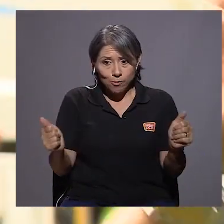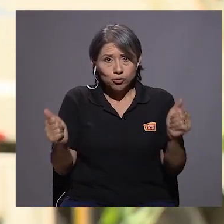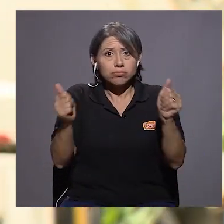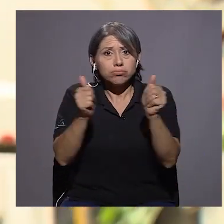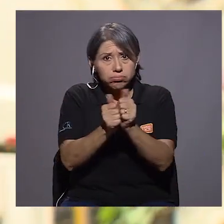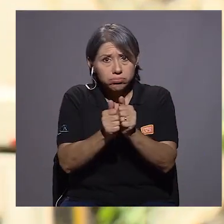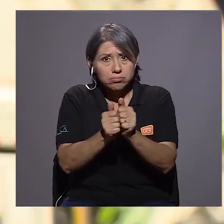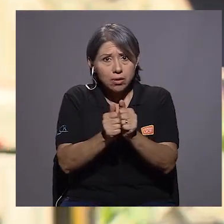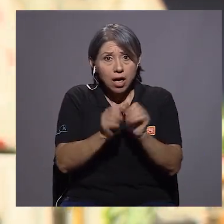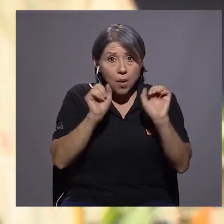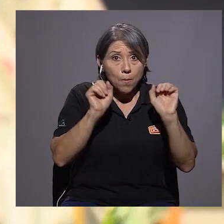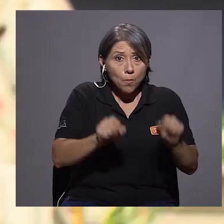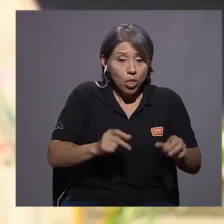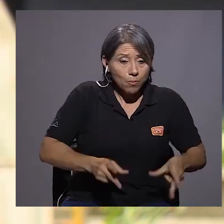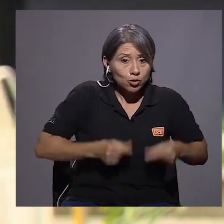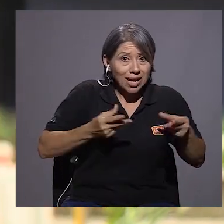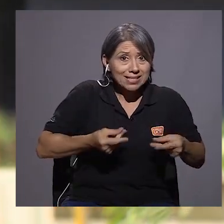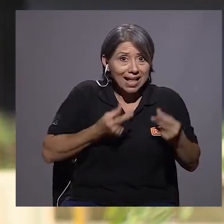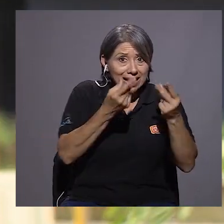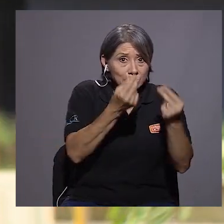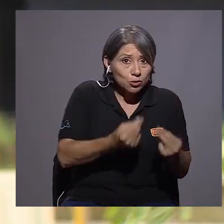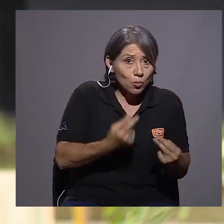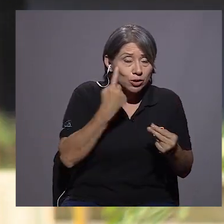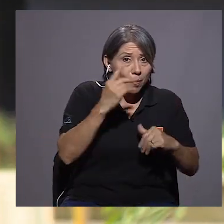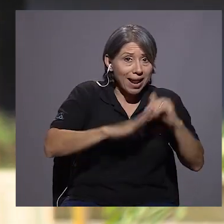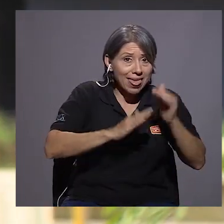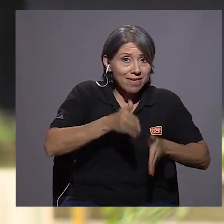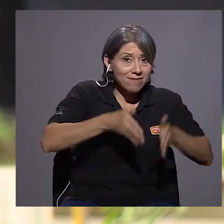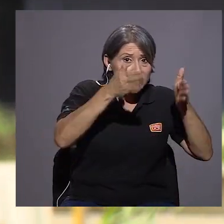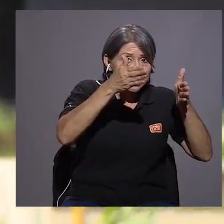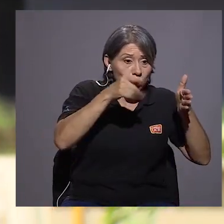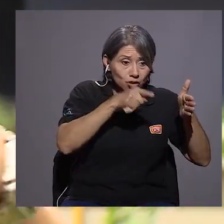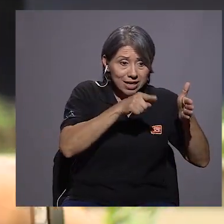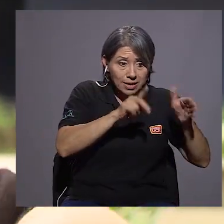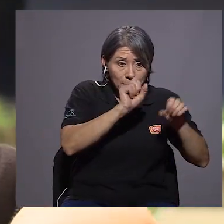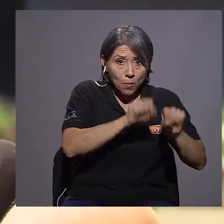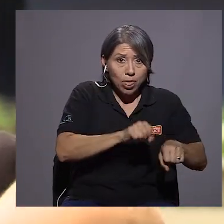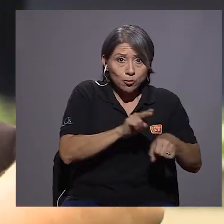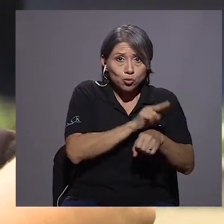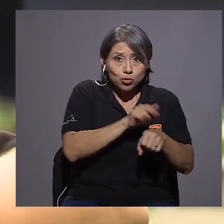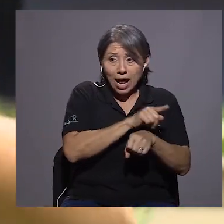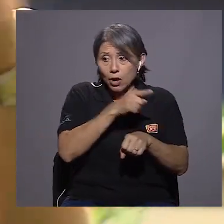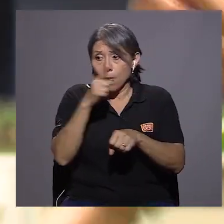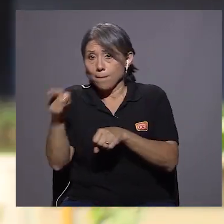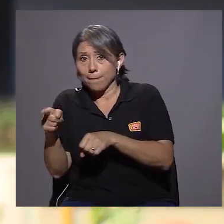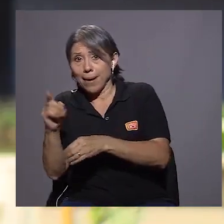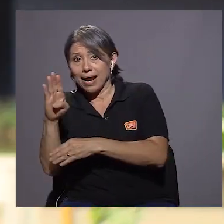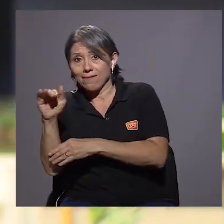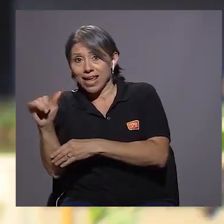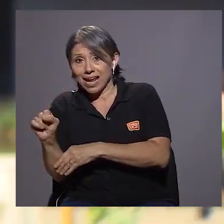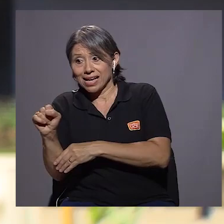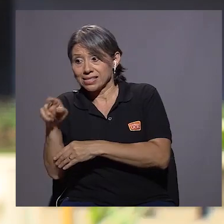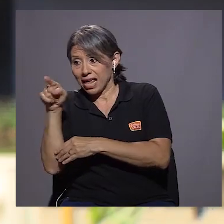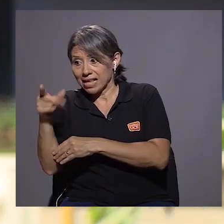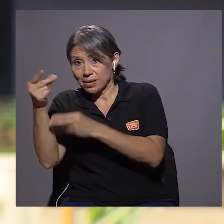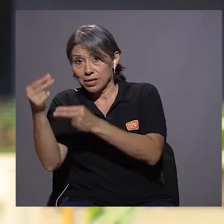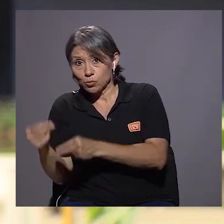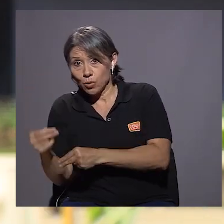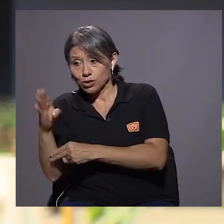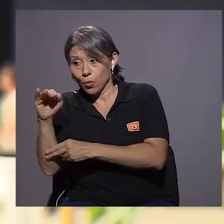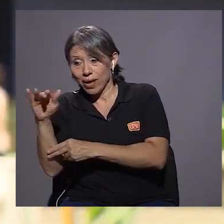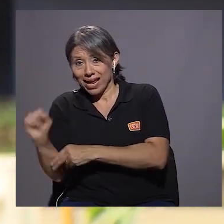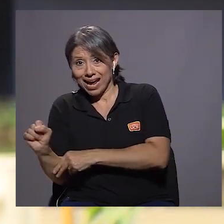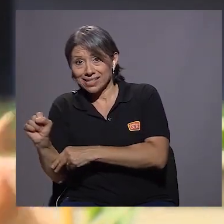dos cuentas, si podemos gastar el presupuesto que está dispuesto para edificios en becas o el de becas para